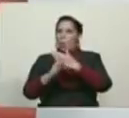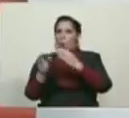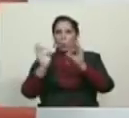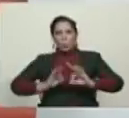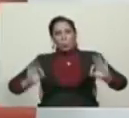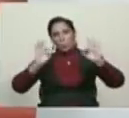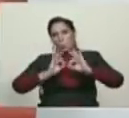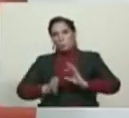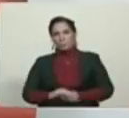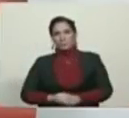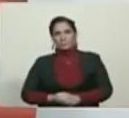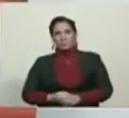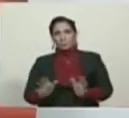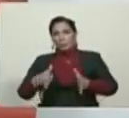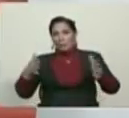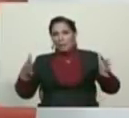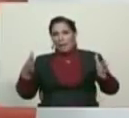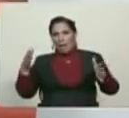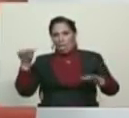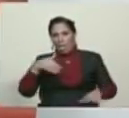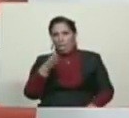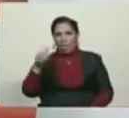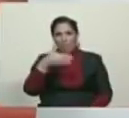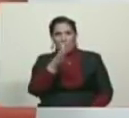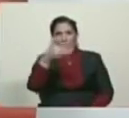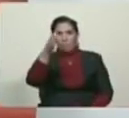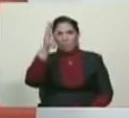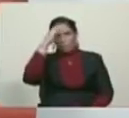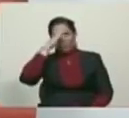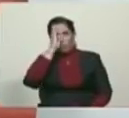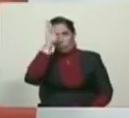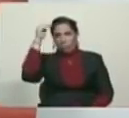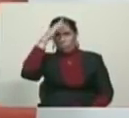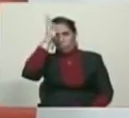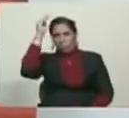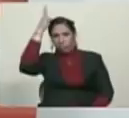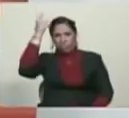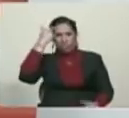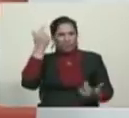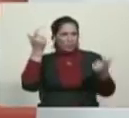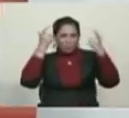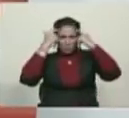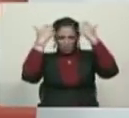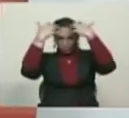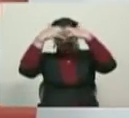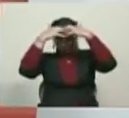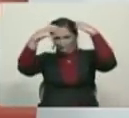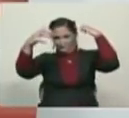Porque está en un gran laberinto. Un gran laberinto.